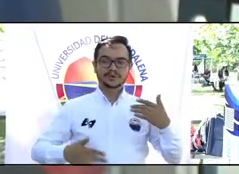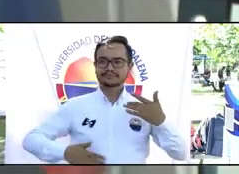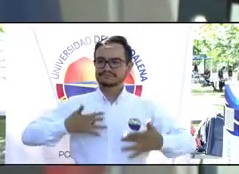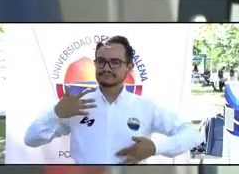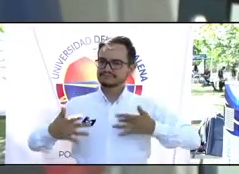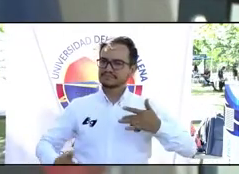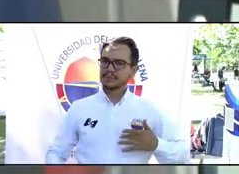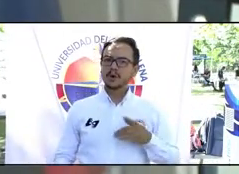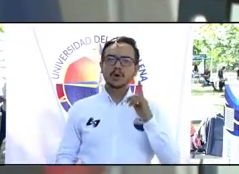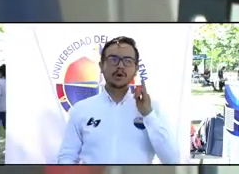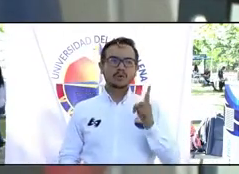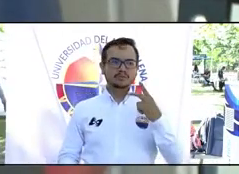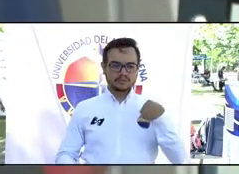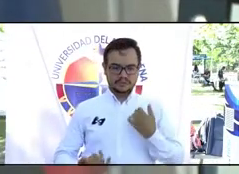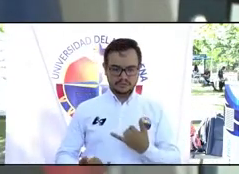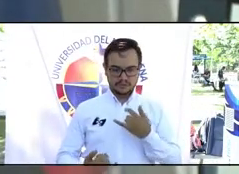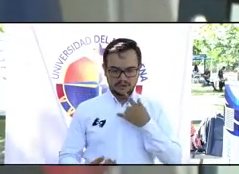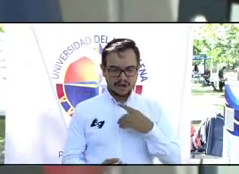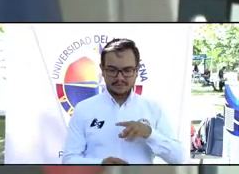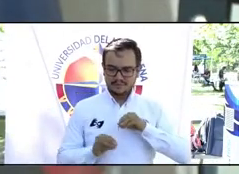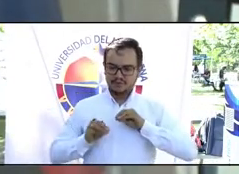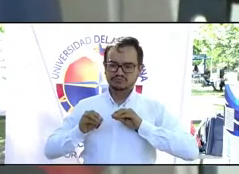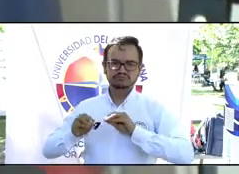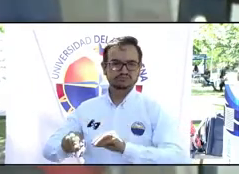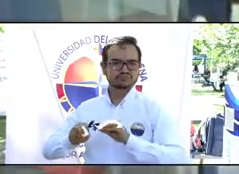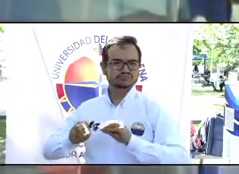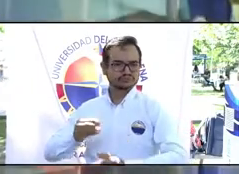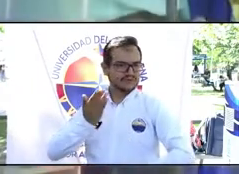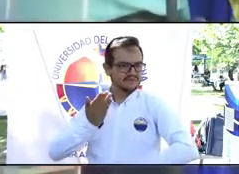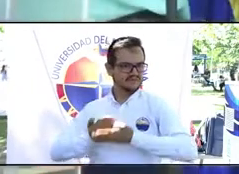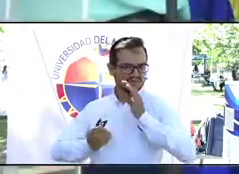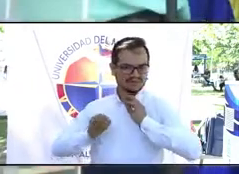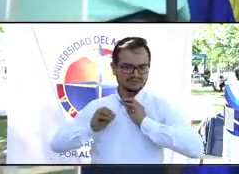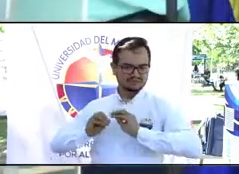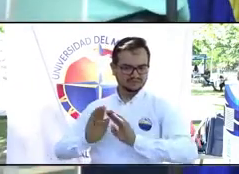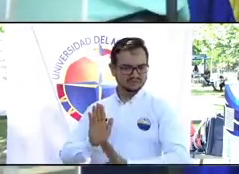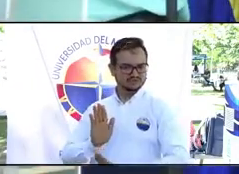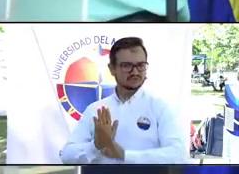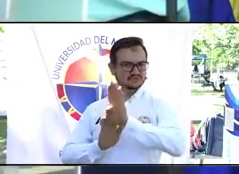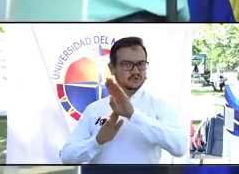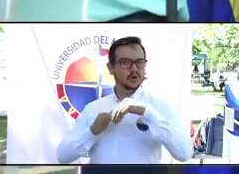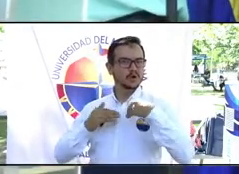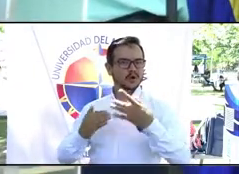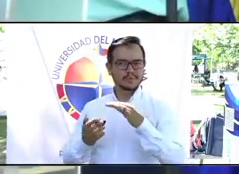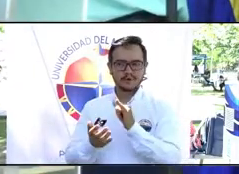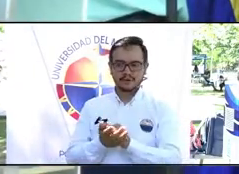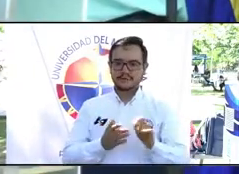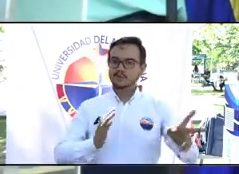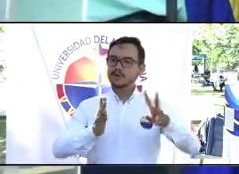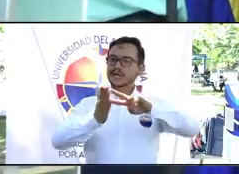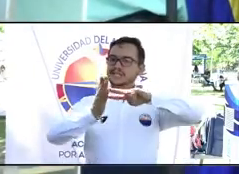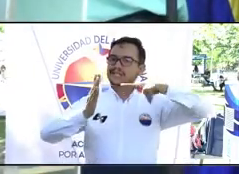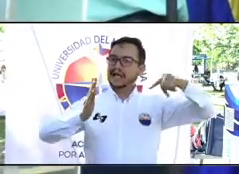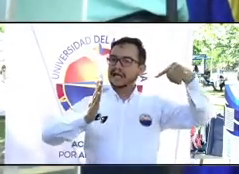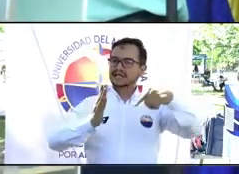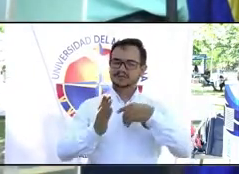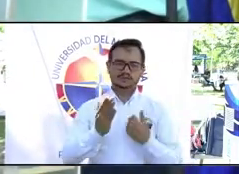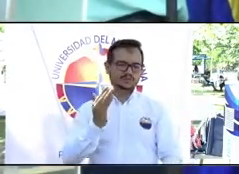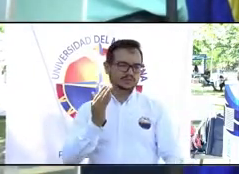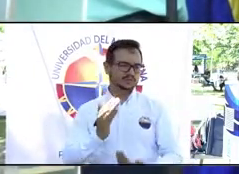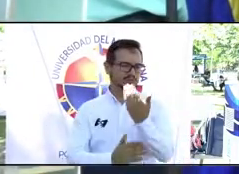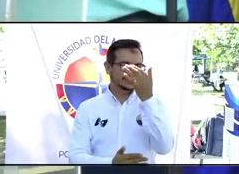permitido cualificar el proceso de enseñanza-aprendizaje con el uso de técnicas modernas durante los